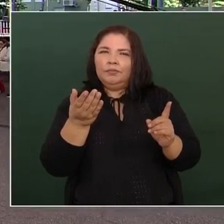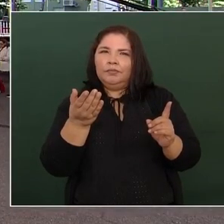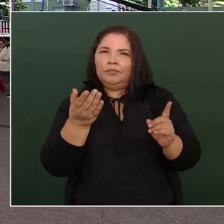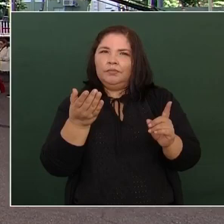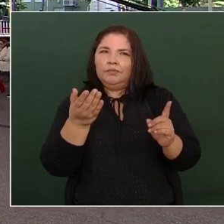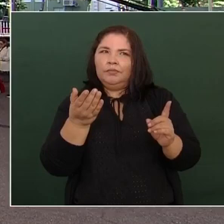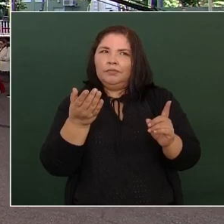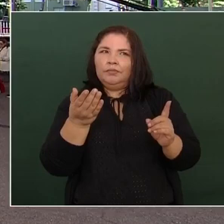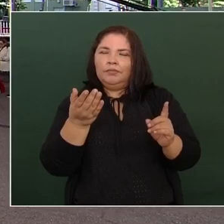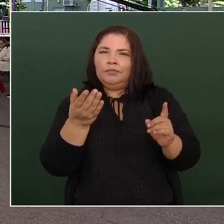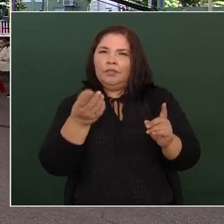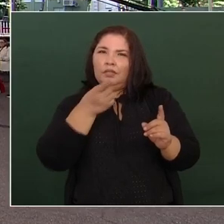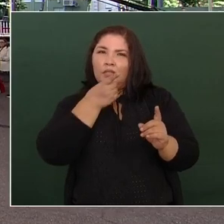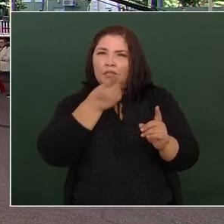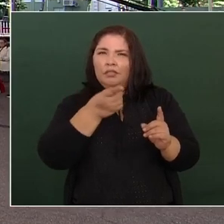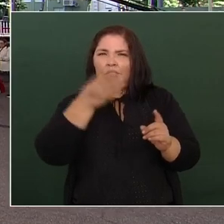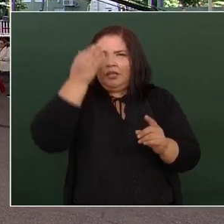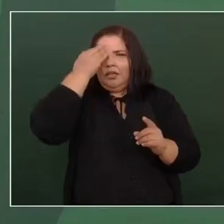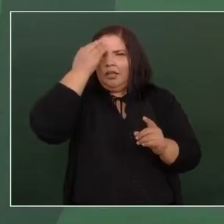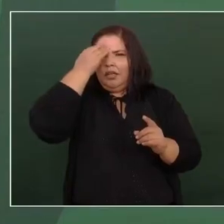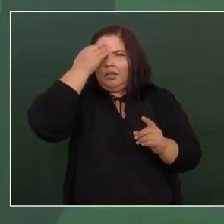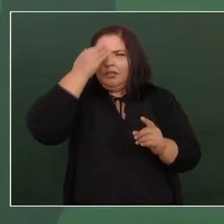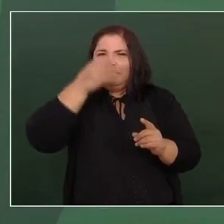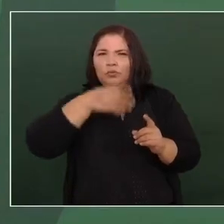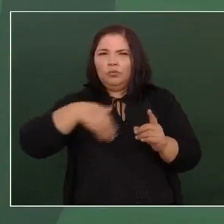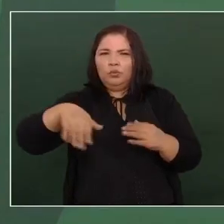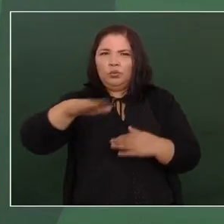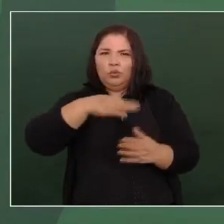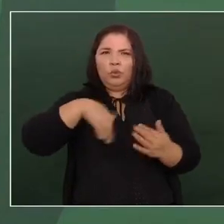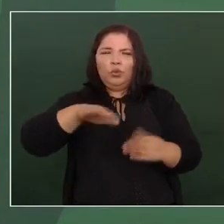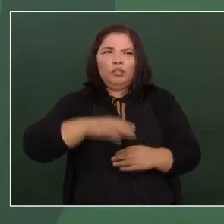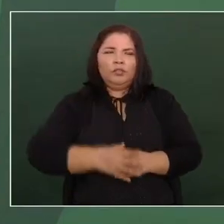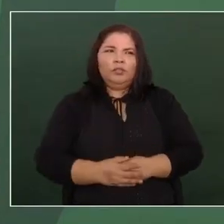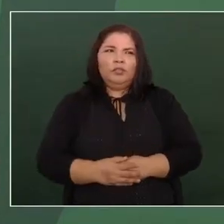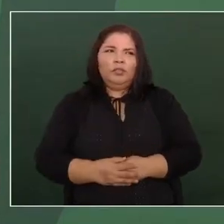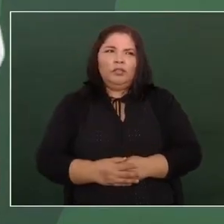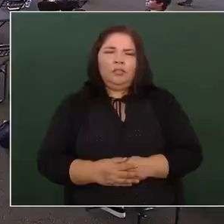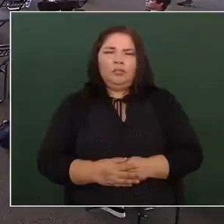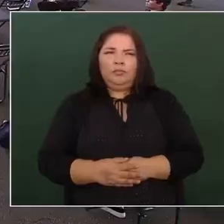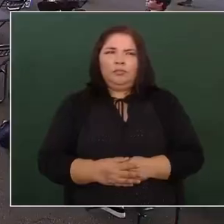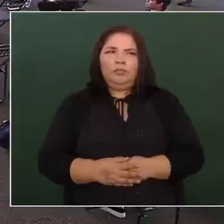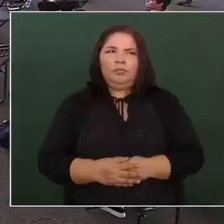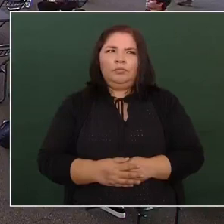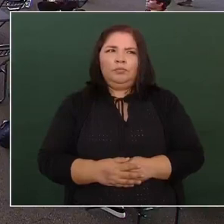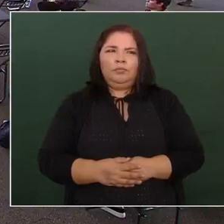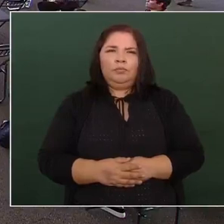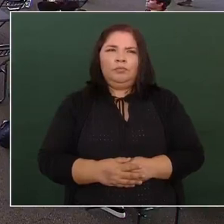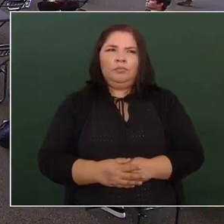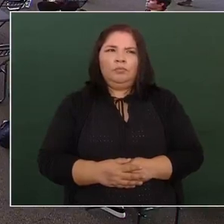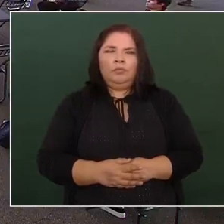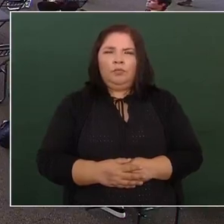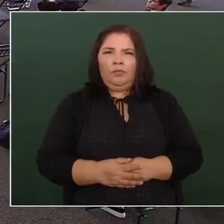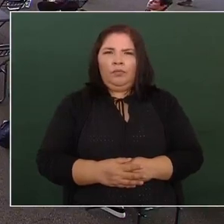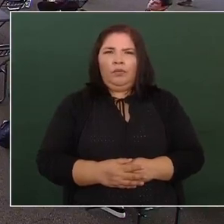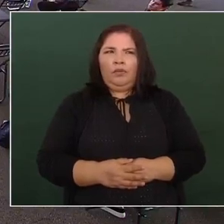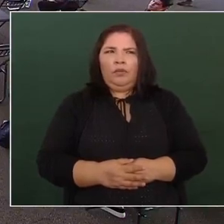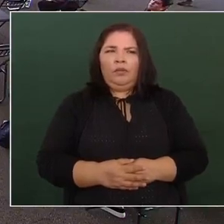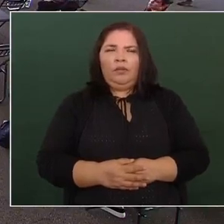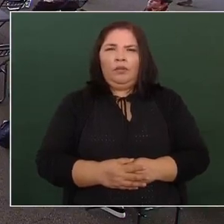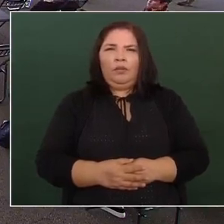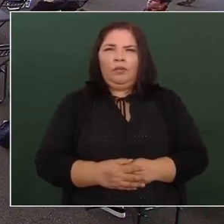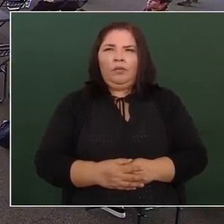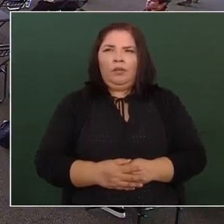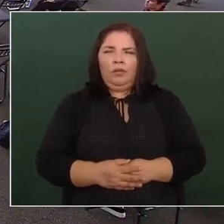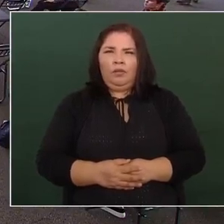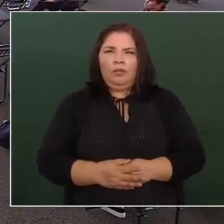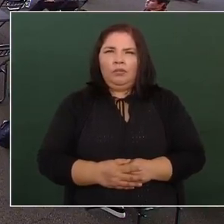es bastante conocida, o sea, está, a ver. De acuerdo